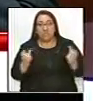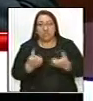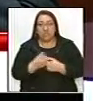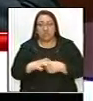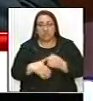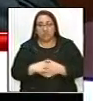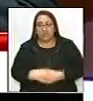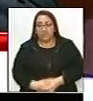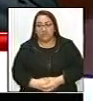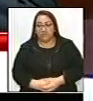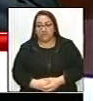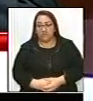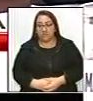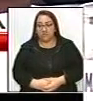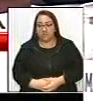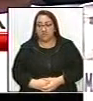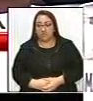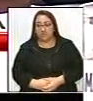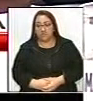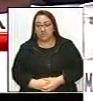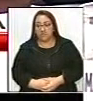Gracias.